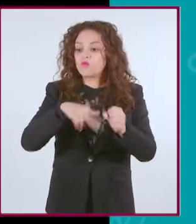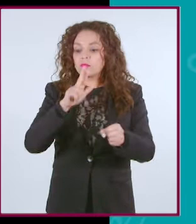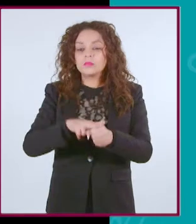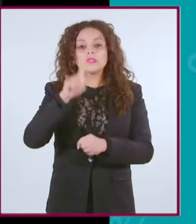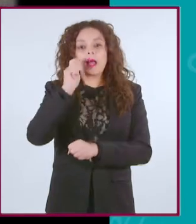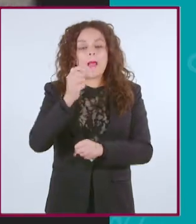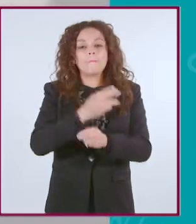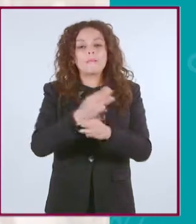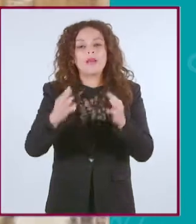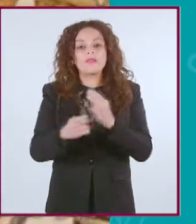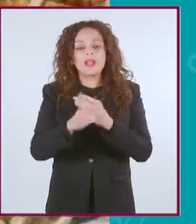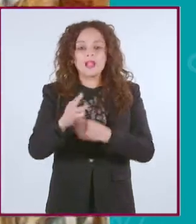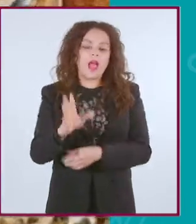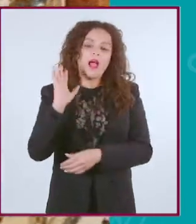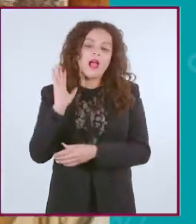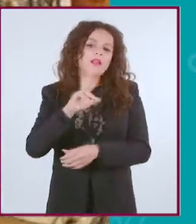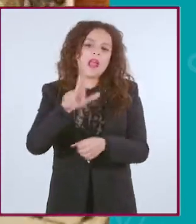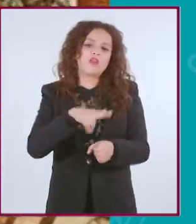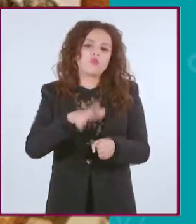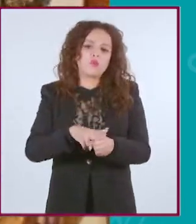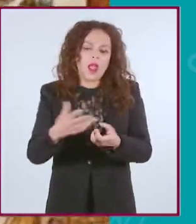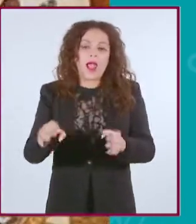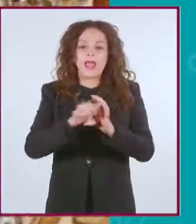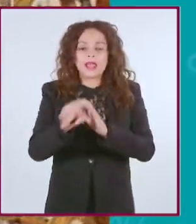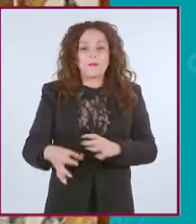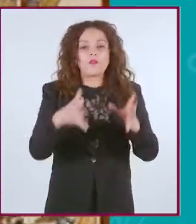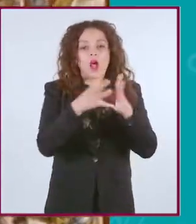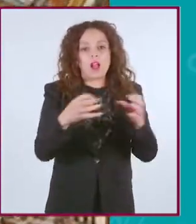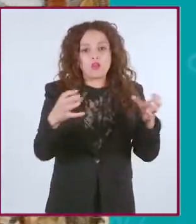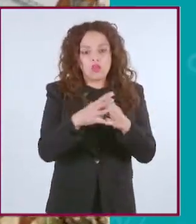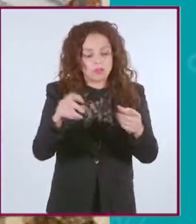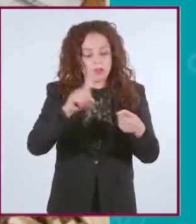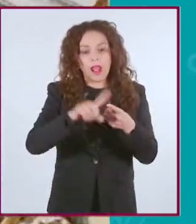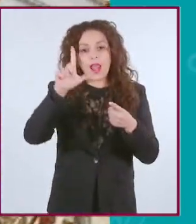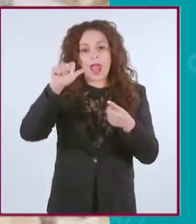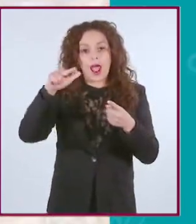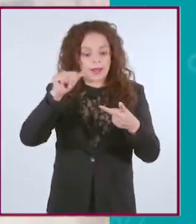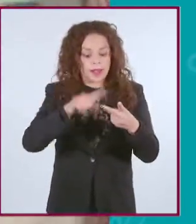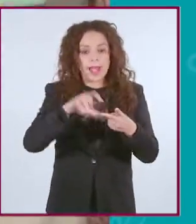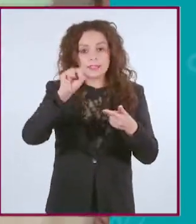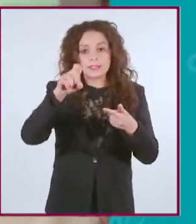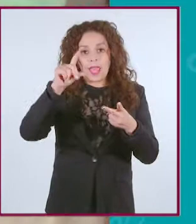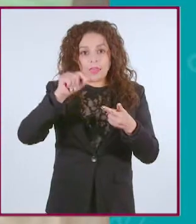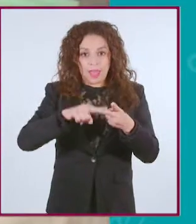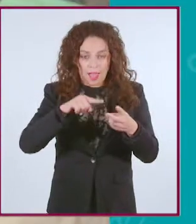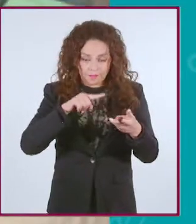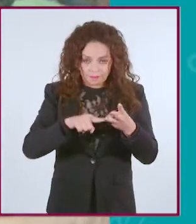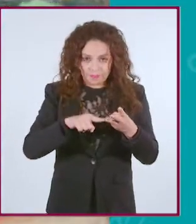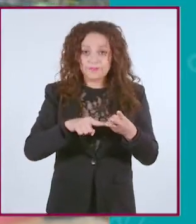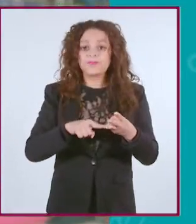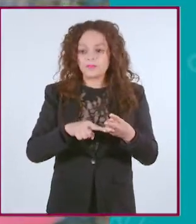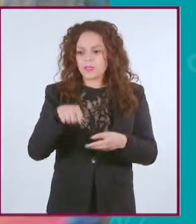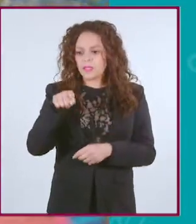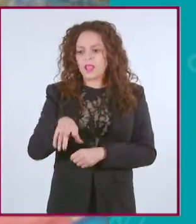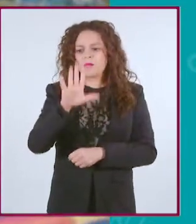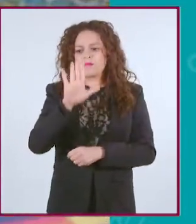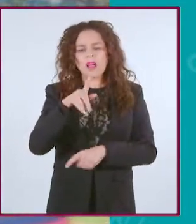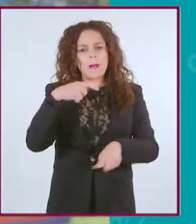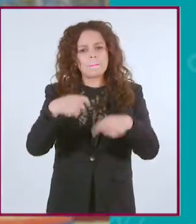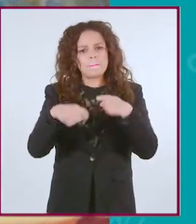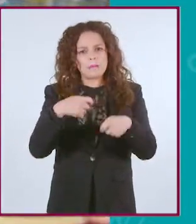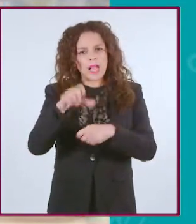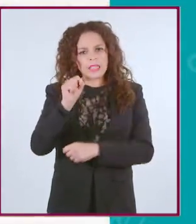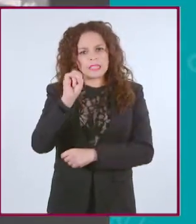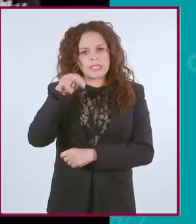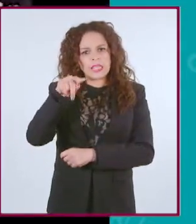para fabricar las telas, como algodón, lana y seda. Las fibras sintéticas hacen su aparición a mediados de